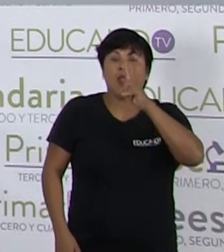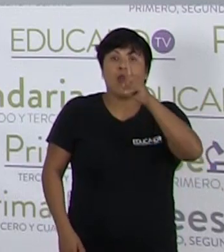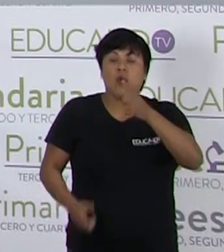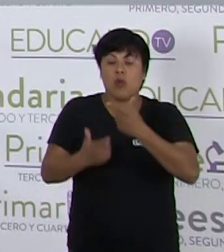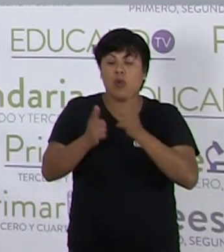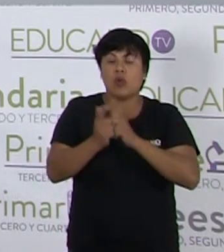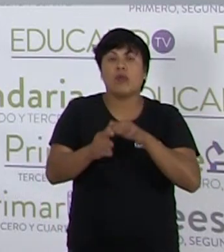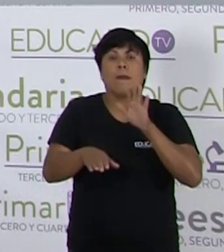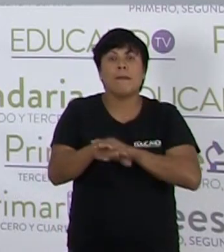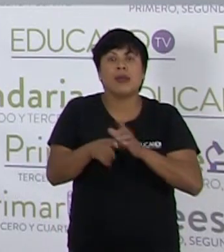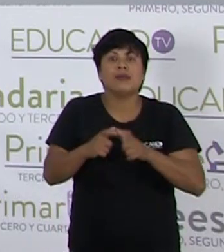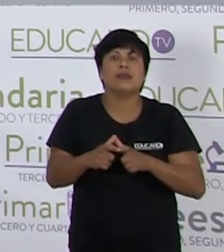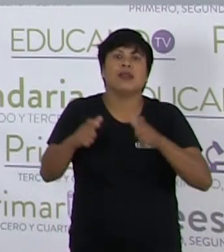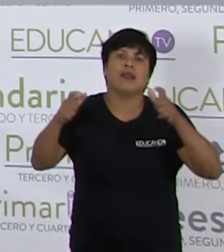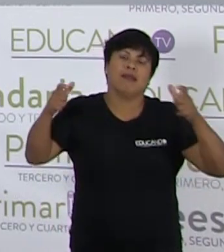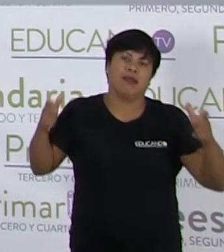cantidad